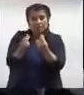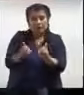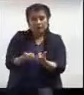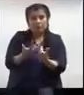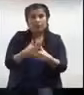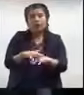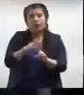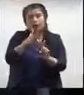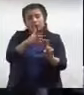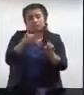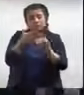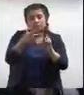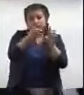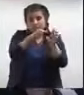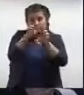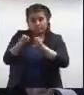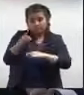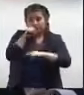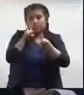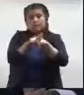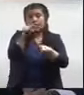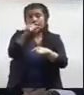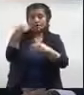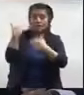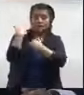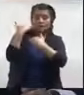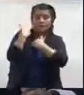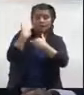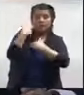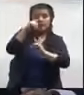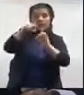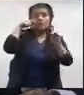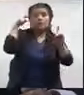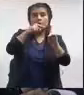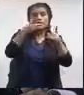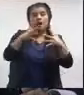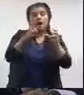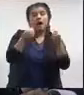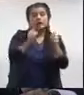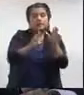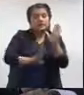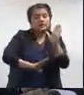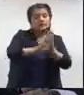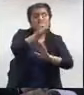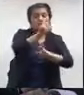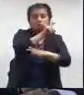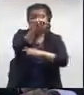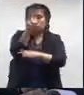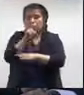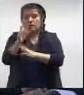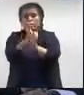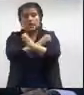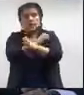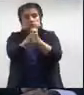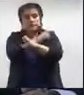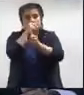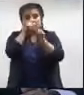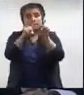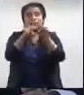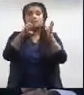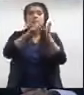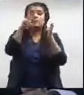Terrorismo. Es la encargada de asesorar en la definición, desarrollo, supervisión de estrategias,